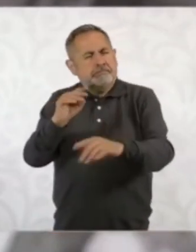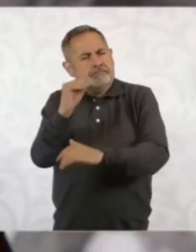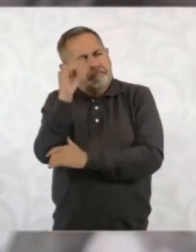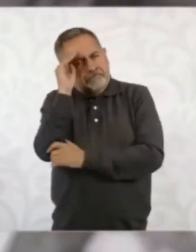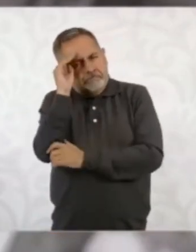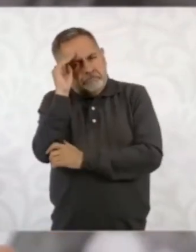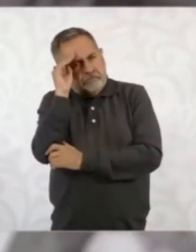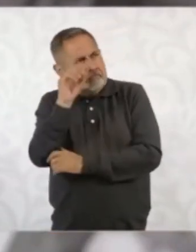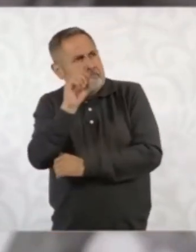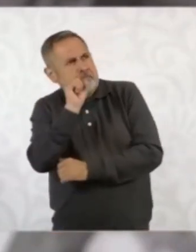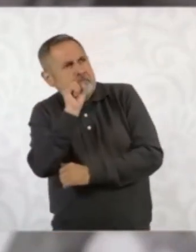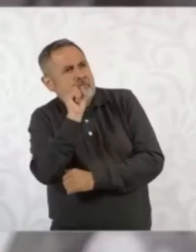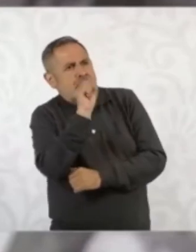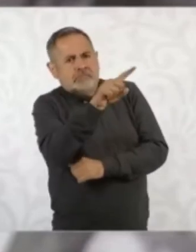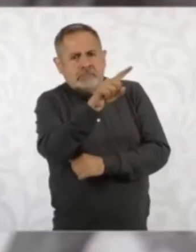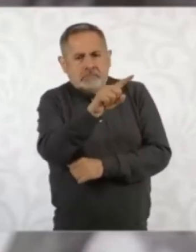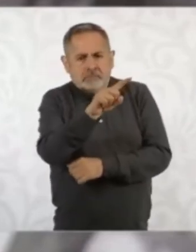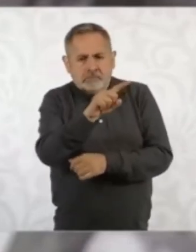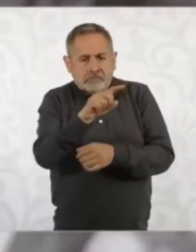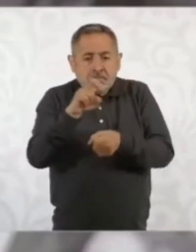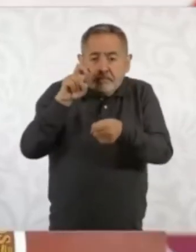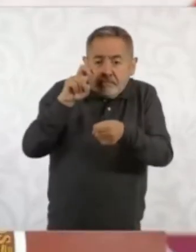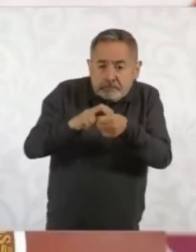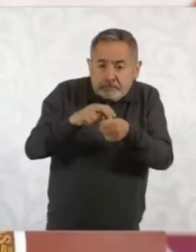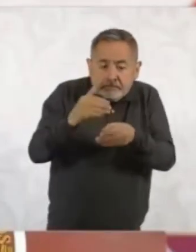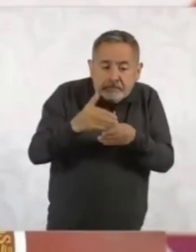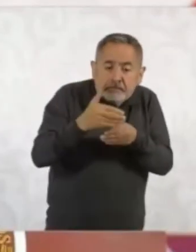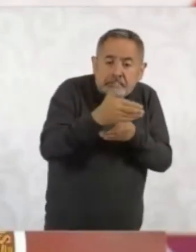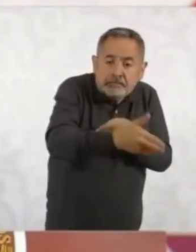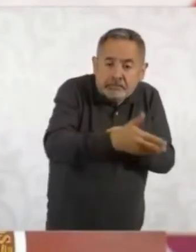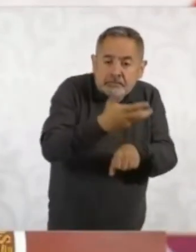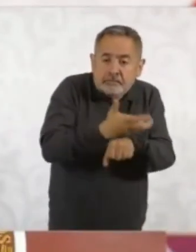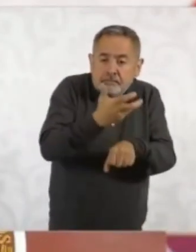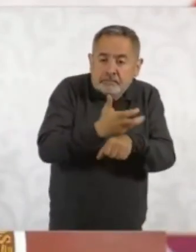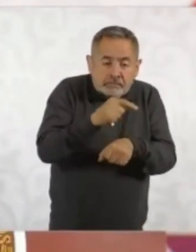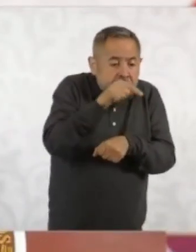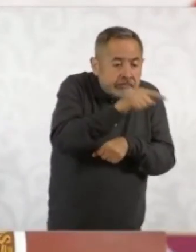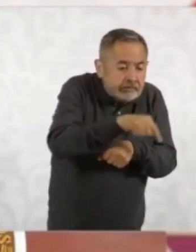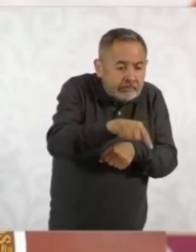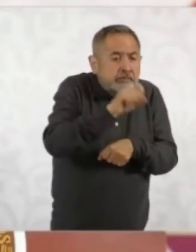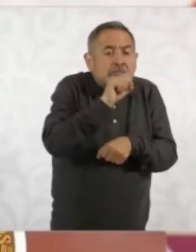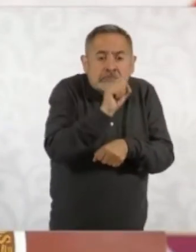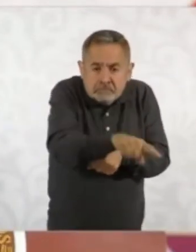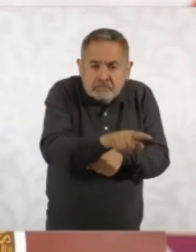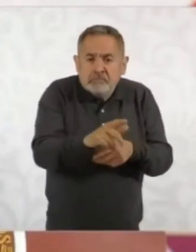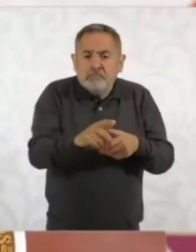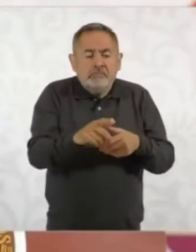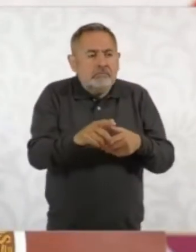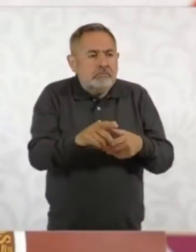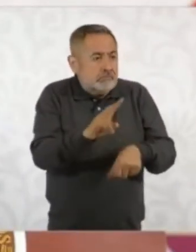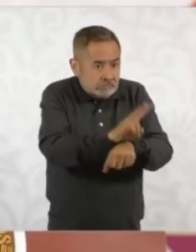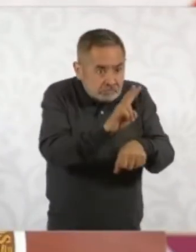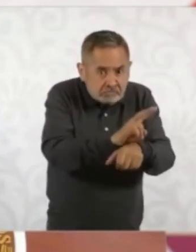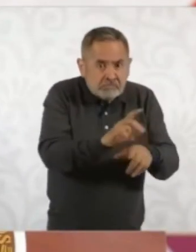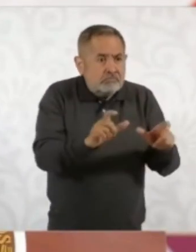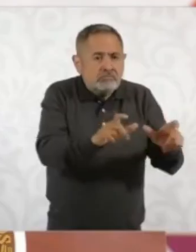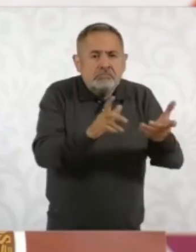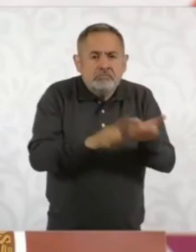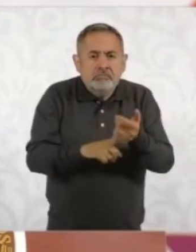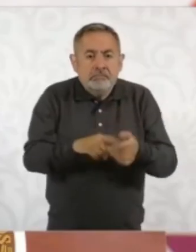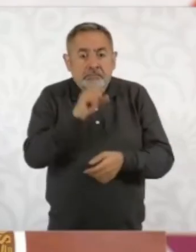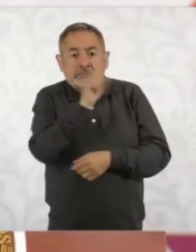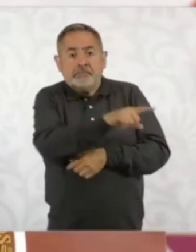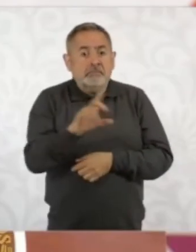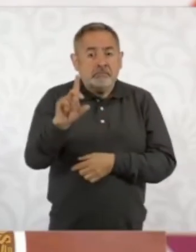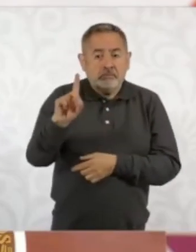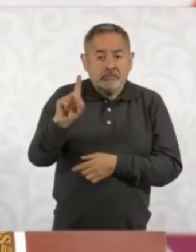que se debe actuar. Recientemente el director de la DEA habló de corrupción dentro de